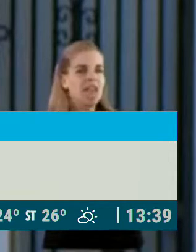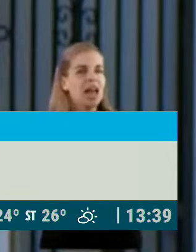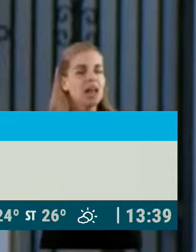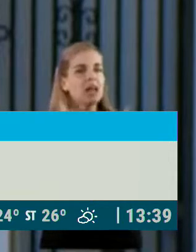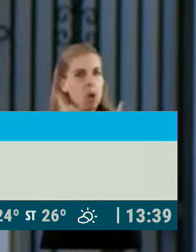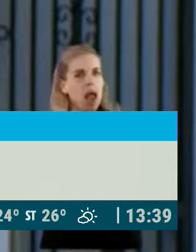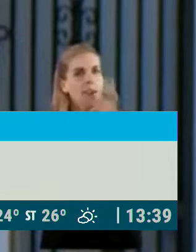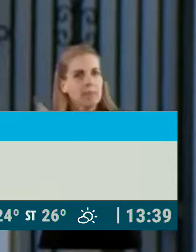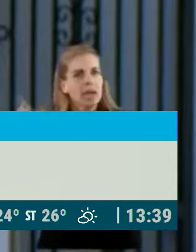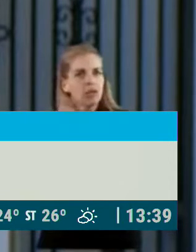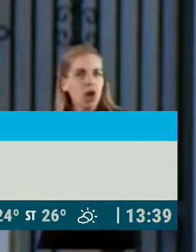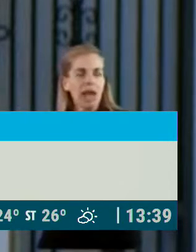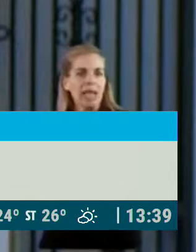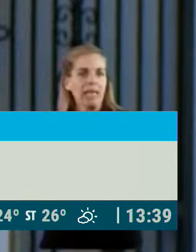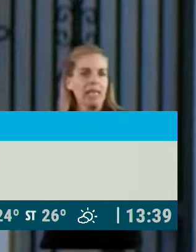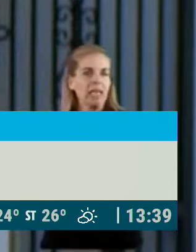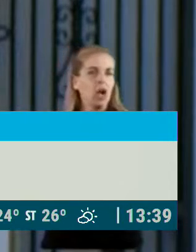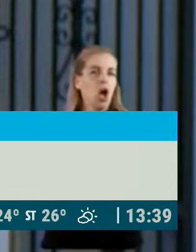quieran negarlo.